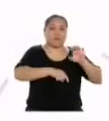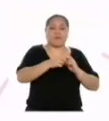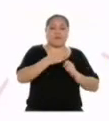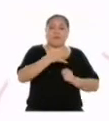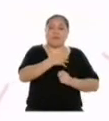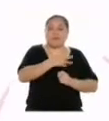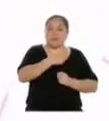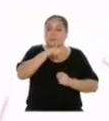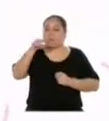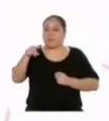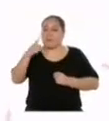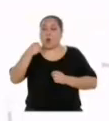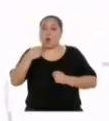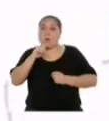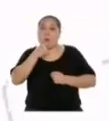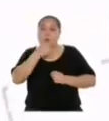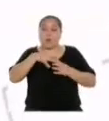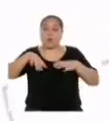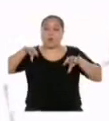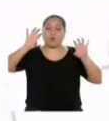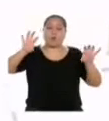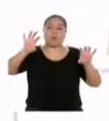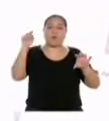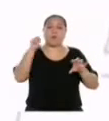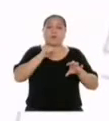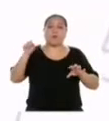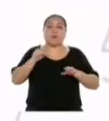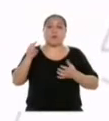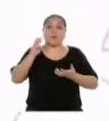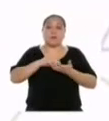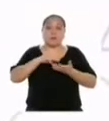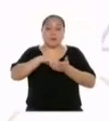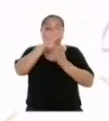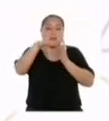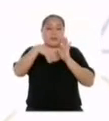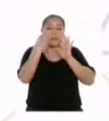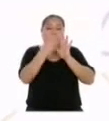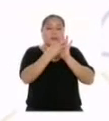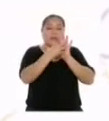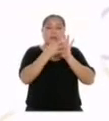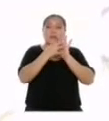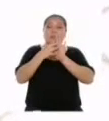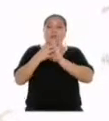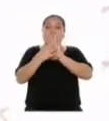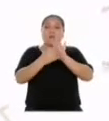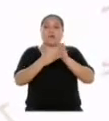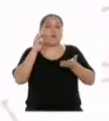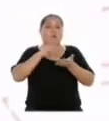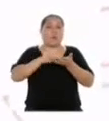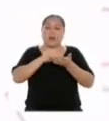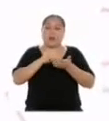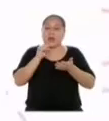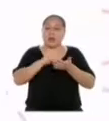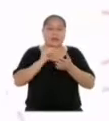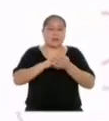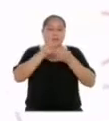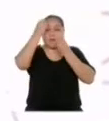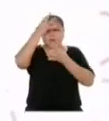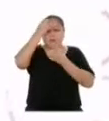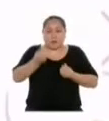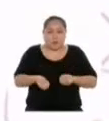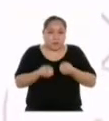edad como para la de género, se indica una preferencia por el gráfico circular, porque da mayor información.